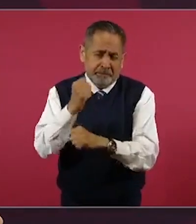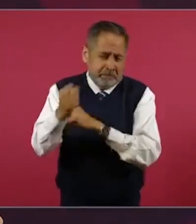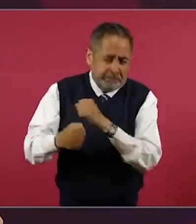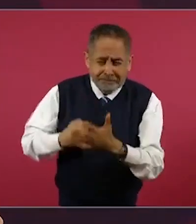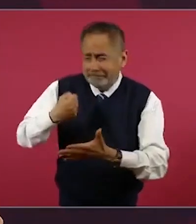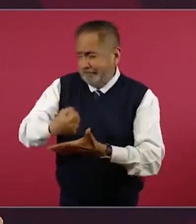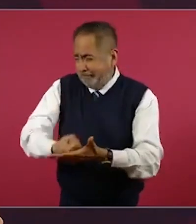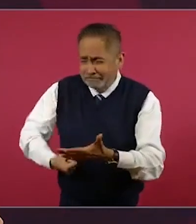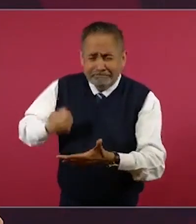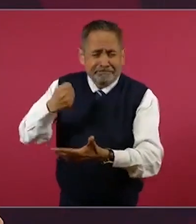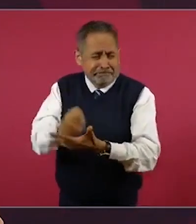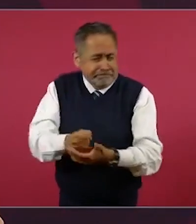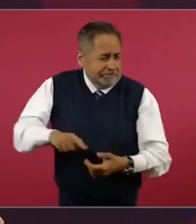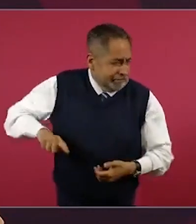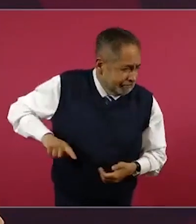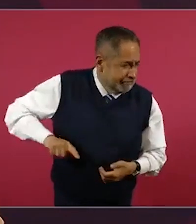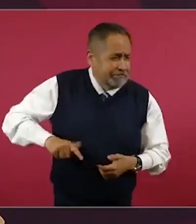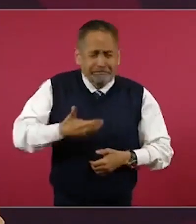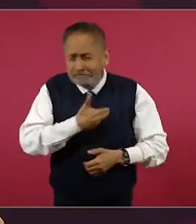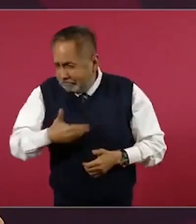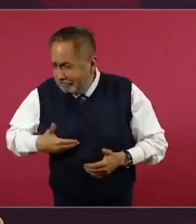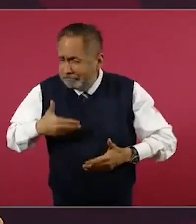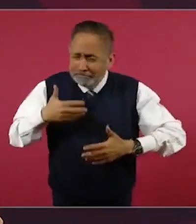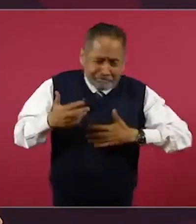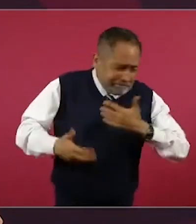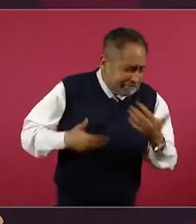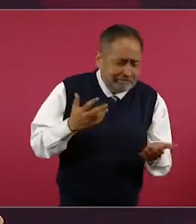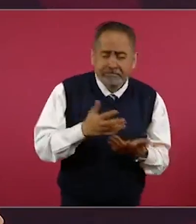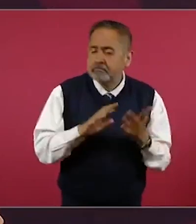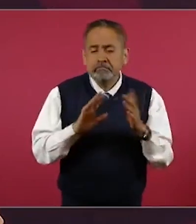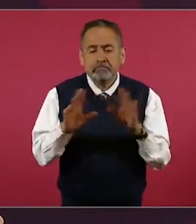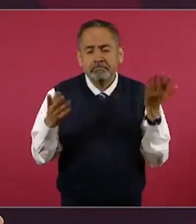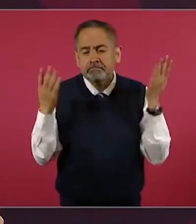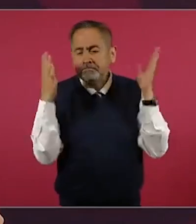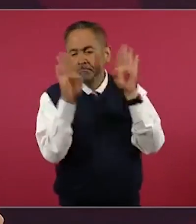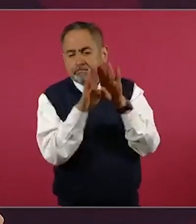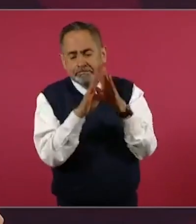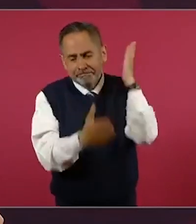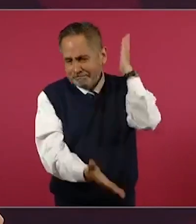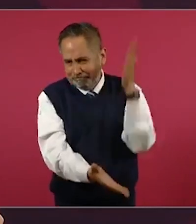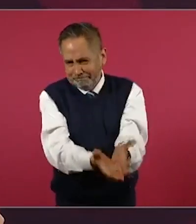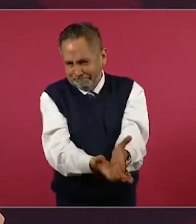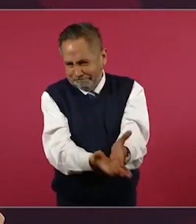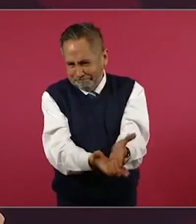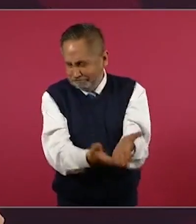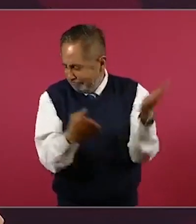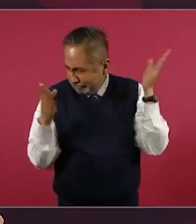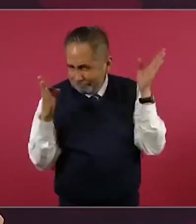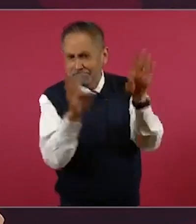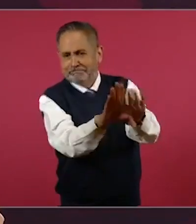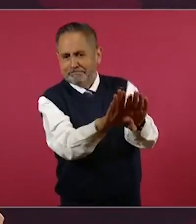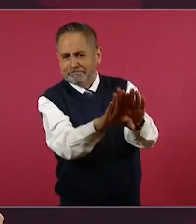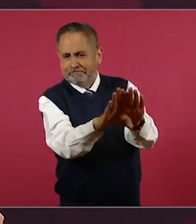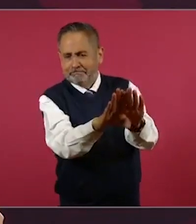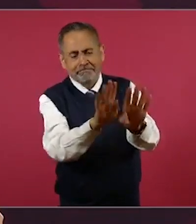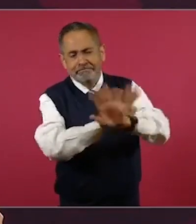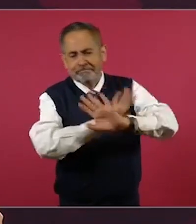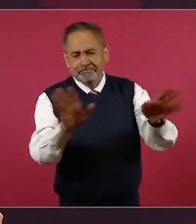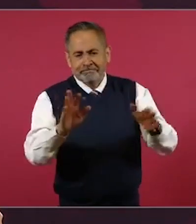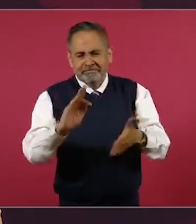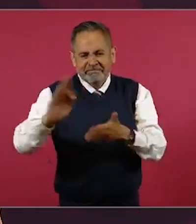he llevado a cabo porque es así cortar de Tajo con una